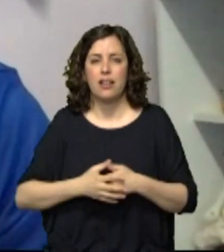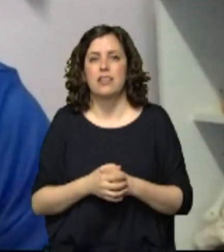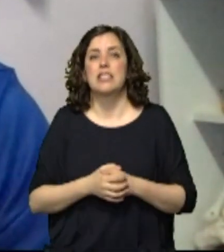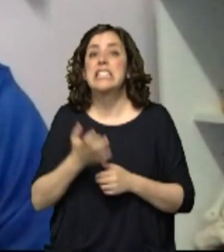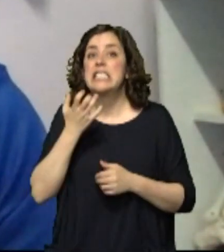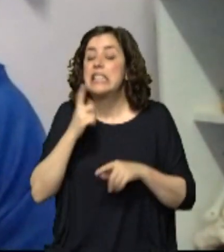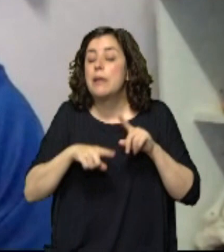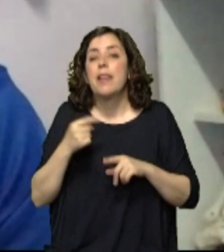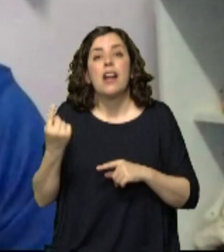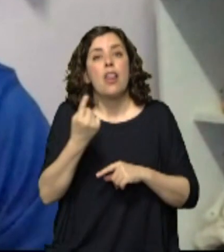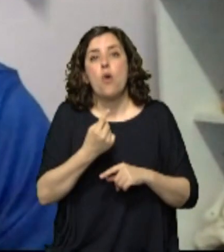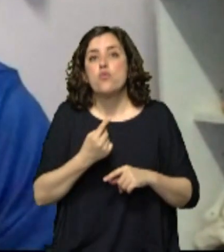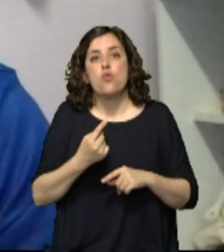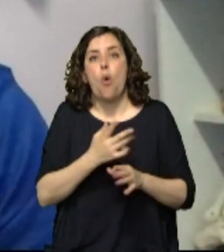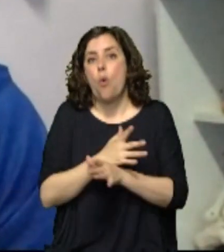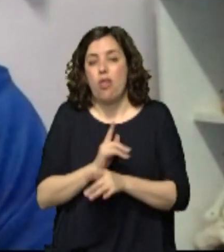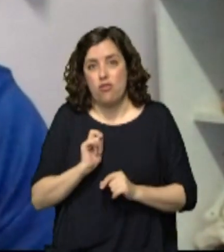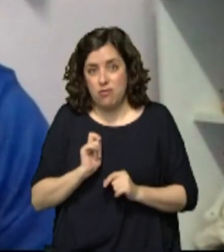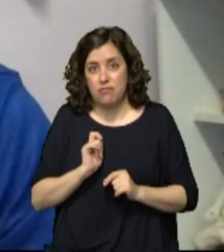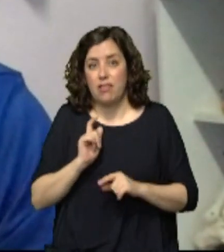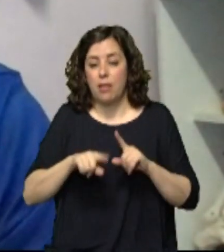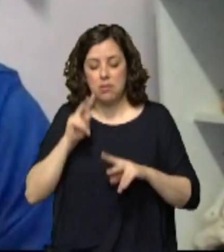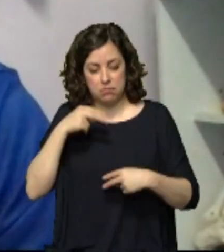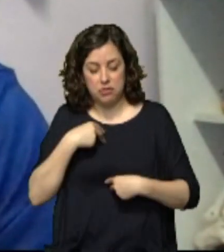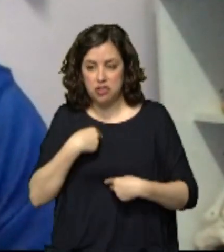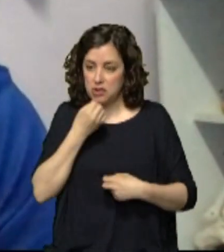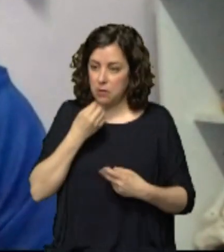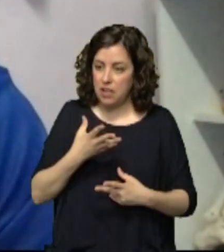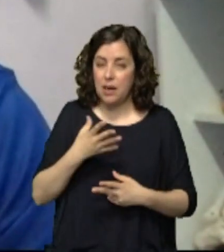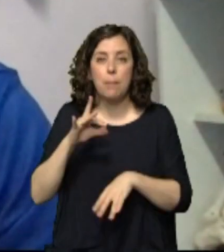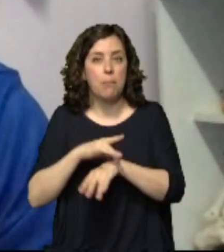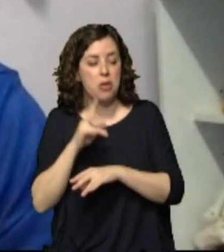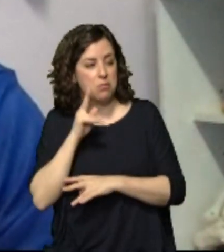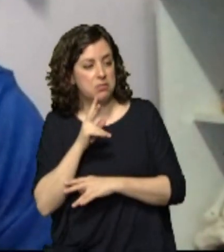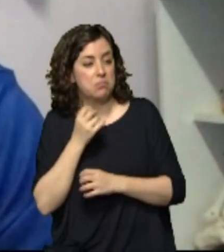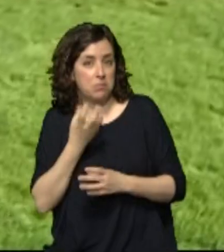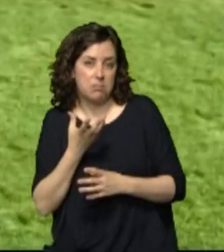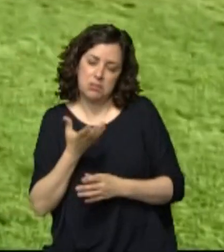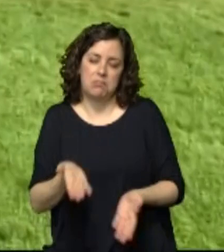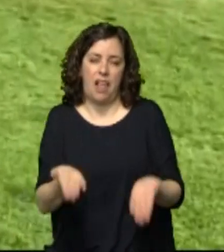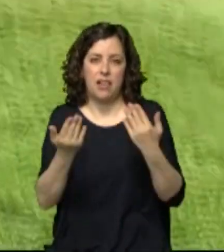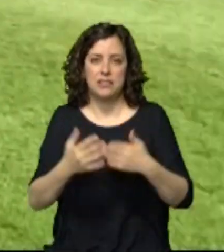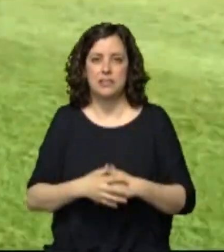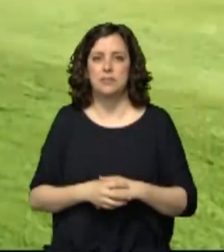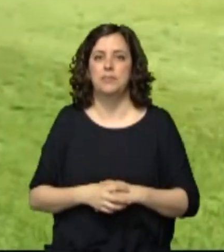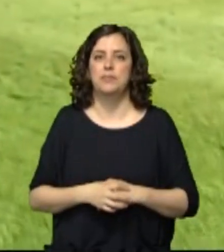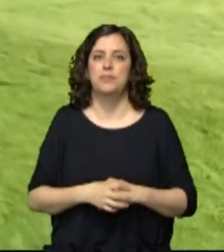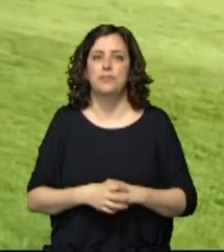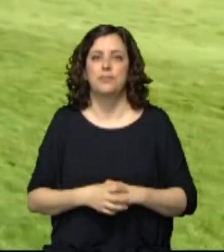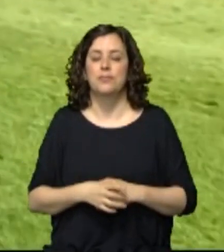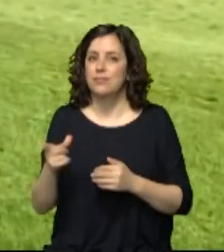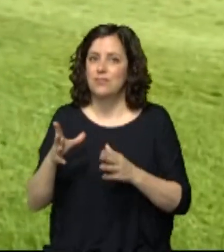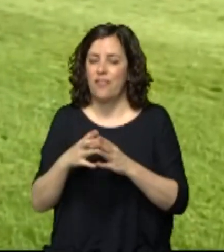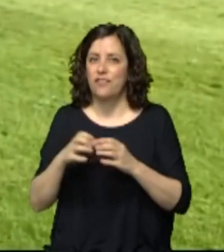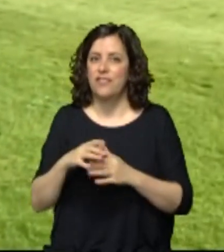encuentra bien, si todos los parámetros que marcan están bien, si el servicio médico lo considera oportuno, oye, adelante. No obstante, viendo el ímpetu del argentino,